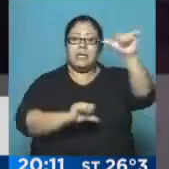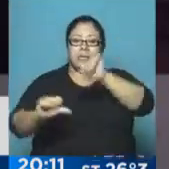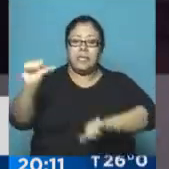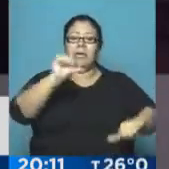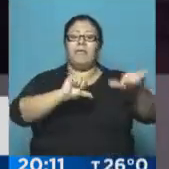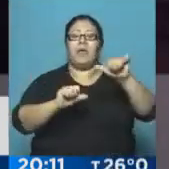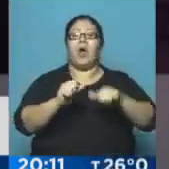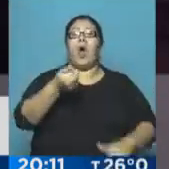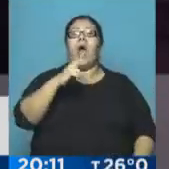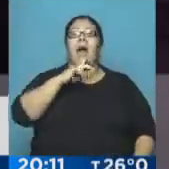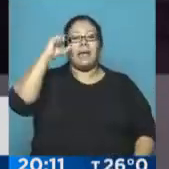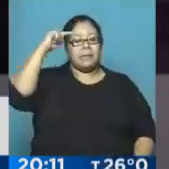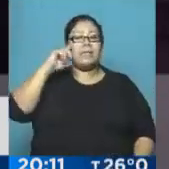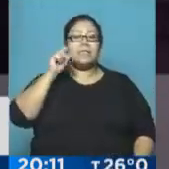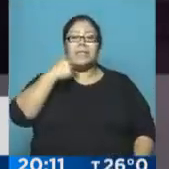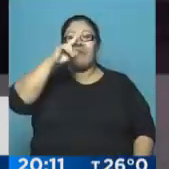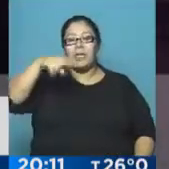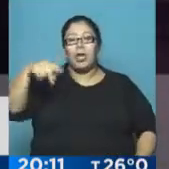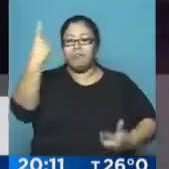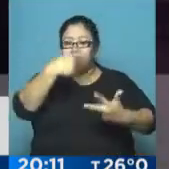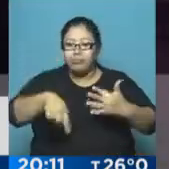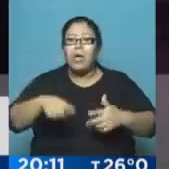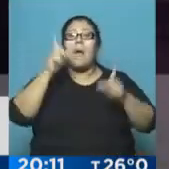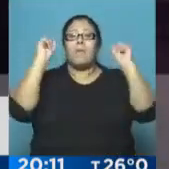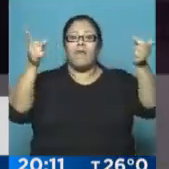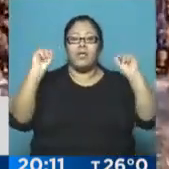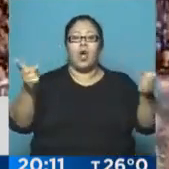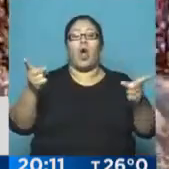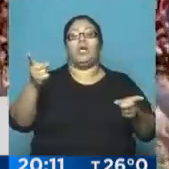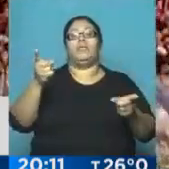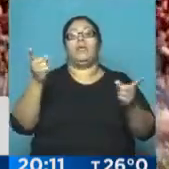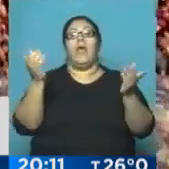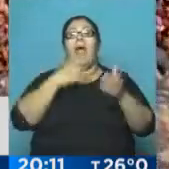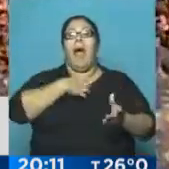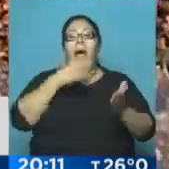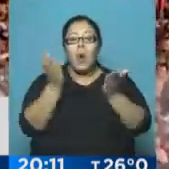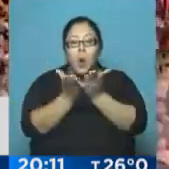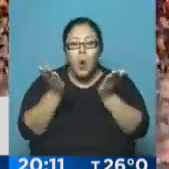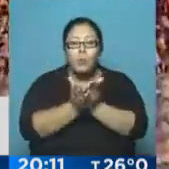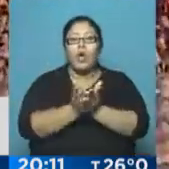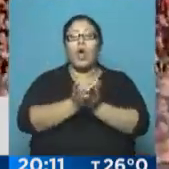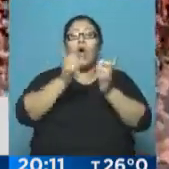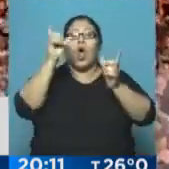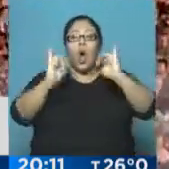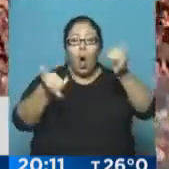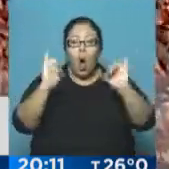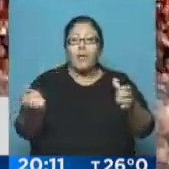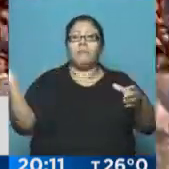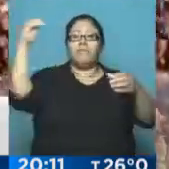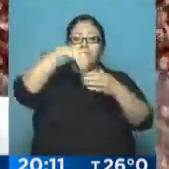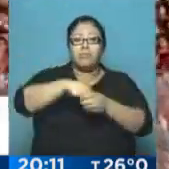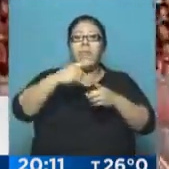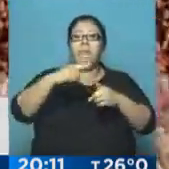científicos, se siga de docentes, de alumnos, de jóvenes incorporados a la política,